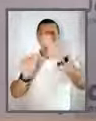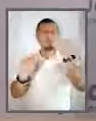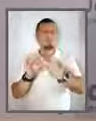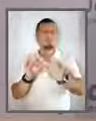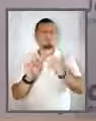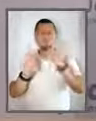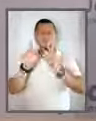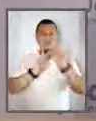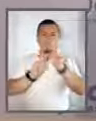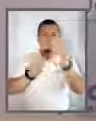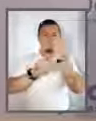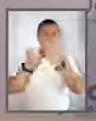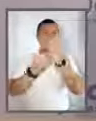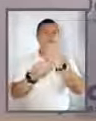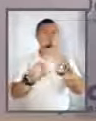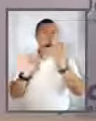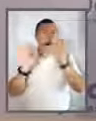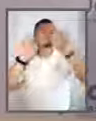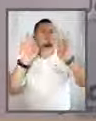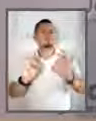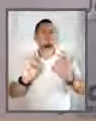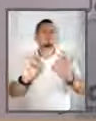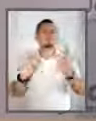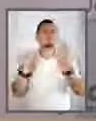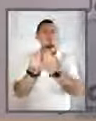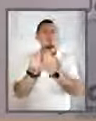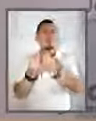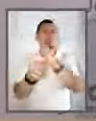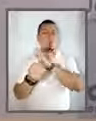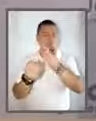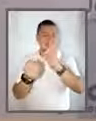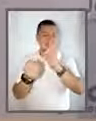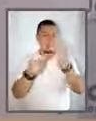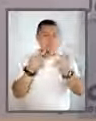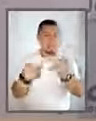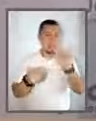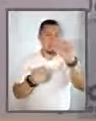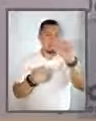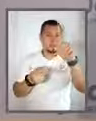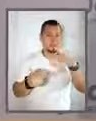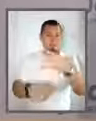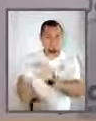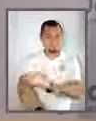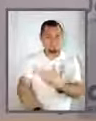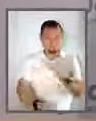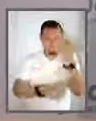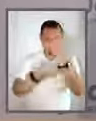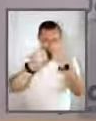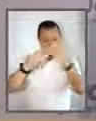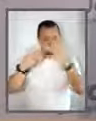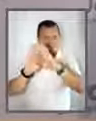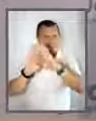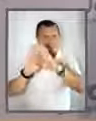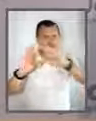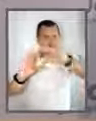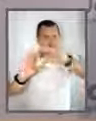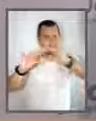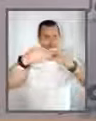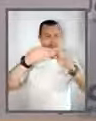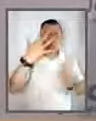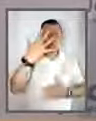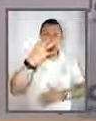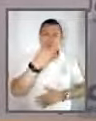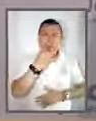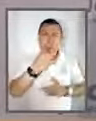que estudian justo la misma cadena de ADN y que las podemos tener desde 5 minutos